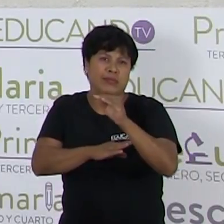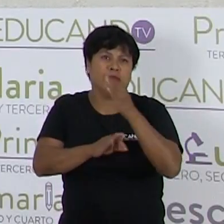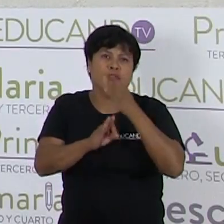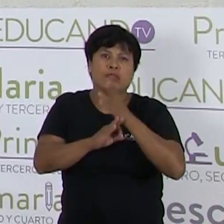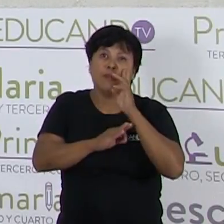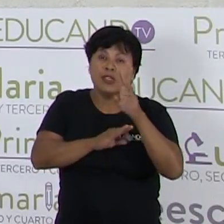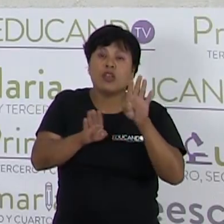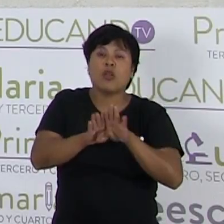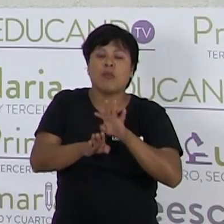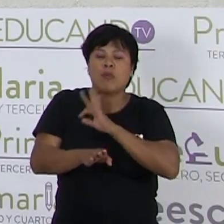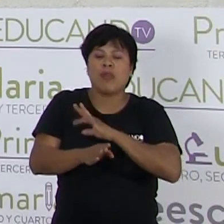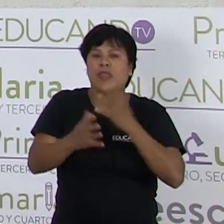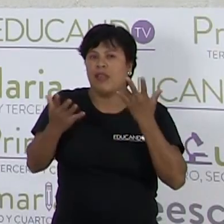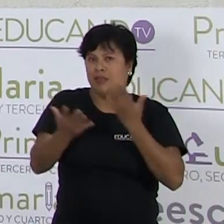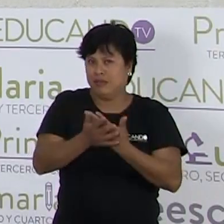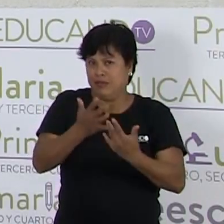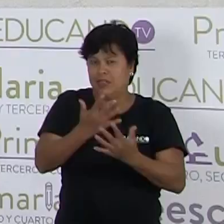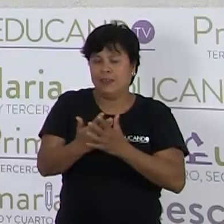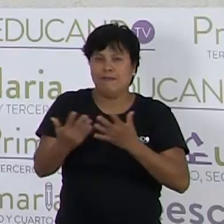va a ir formando.